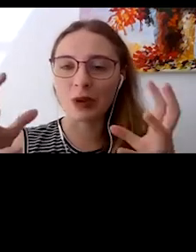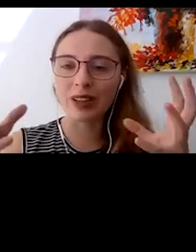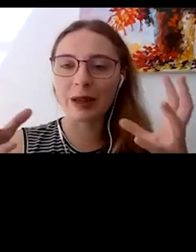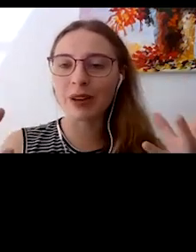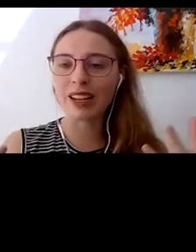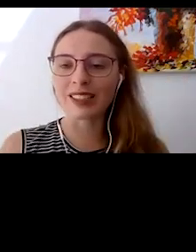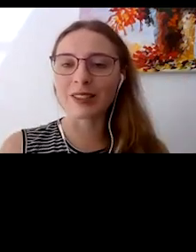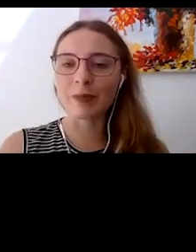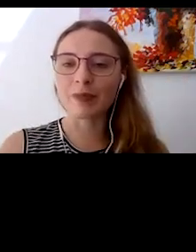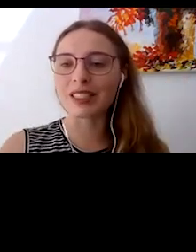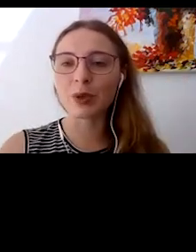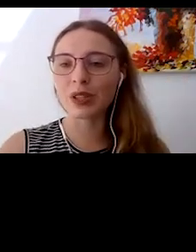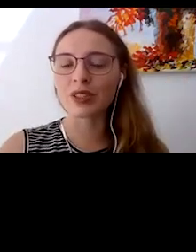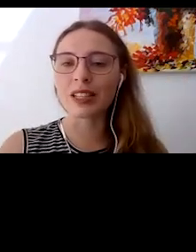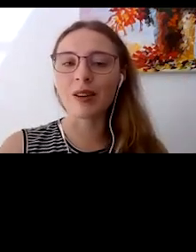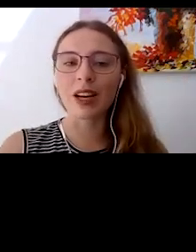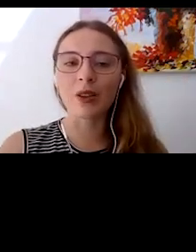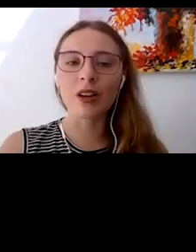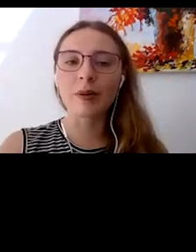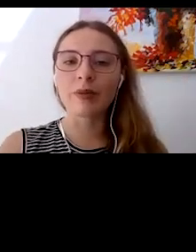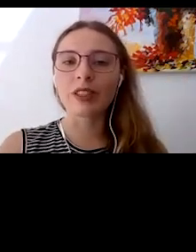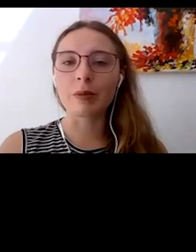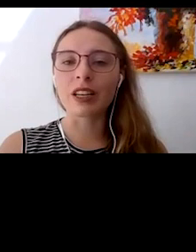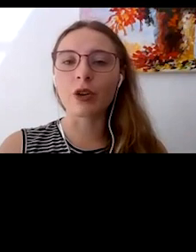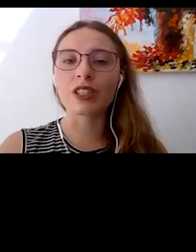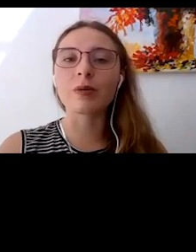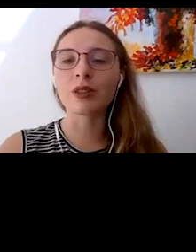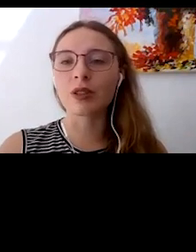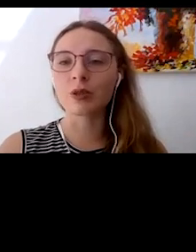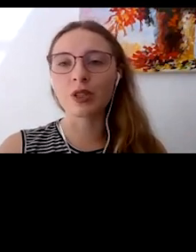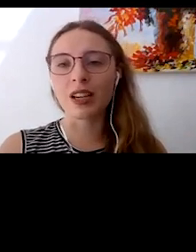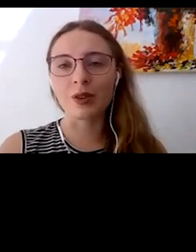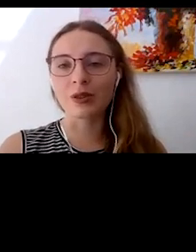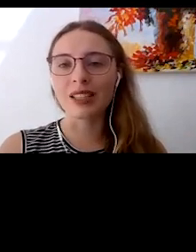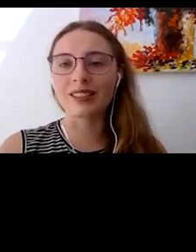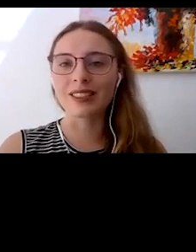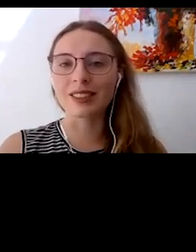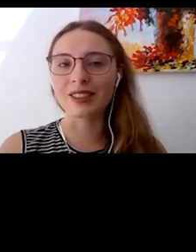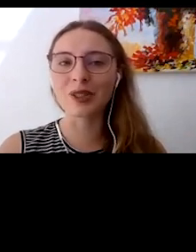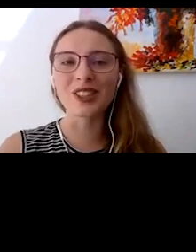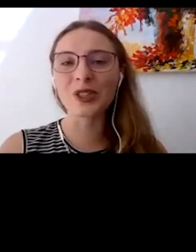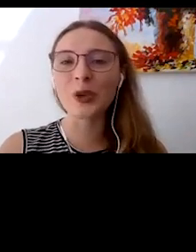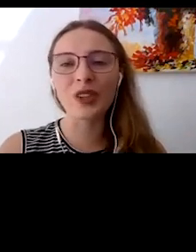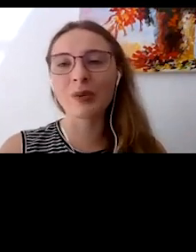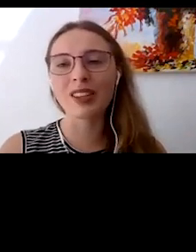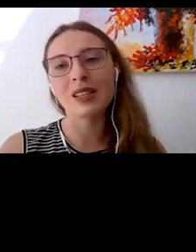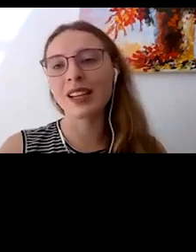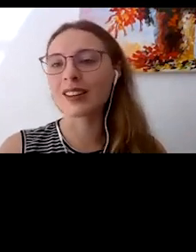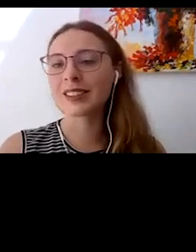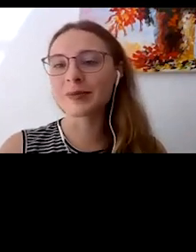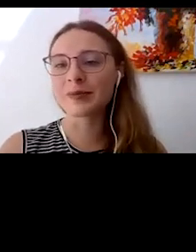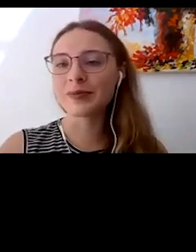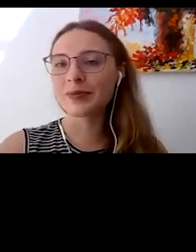ya no quepa más descuentos y el trabajador termine no recibiendo ningún tipo de salario. O sea, en estricto sentido, eso no debe de